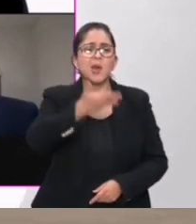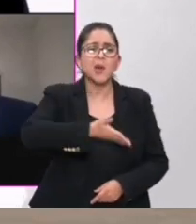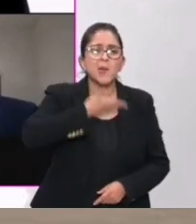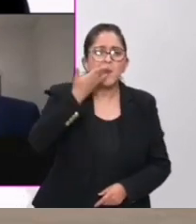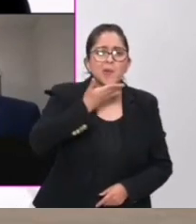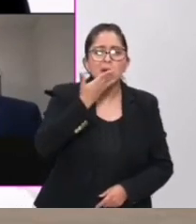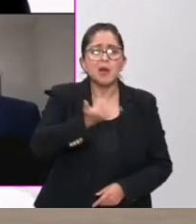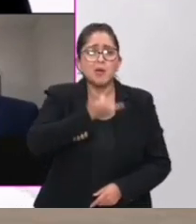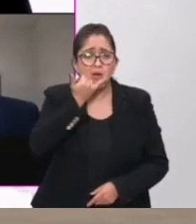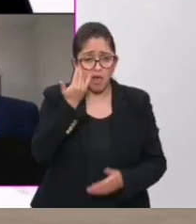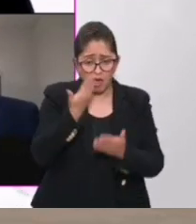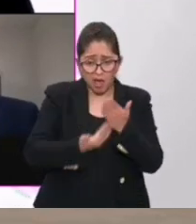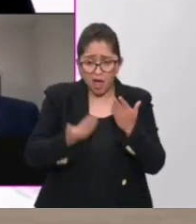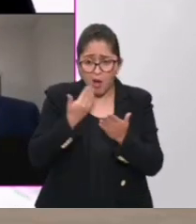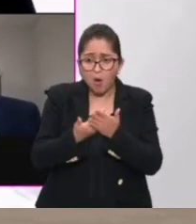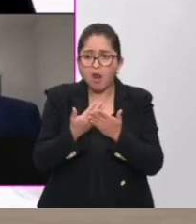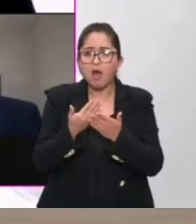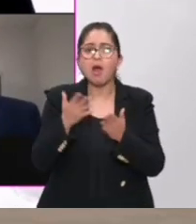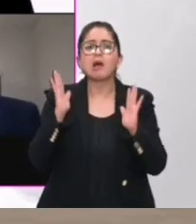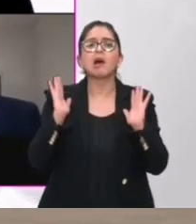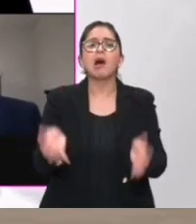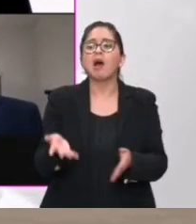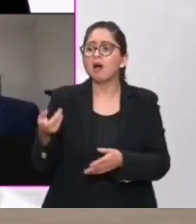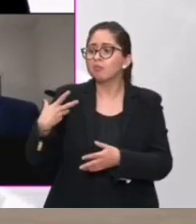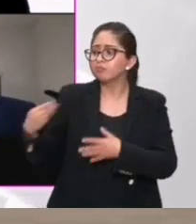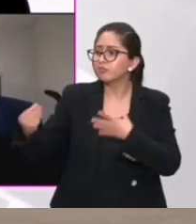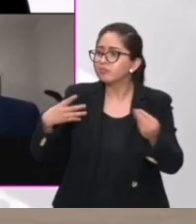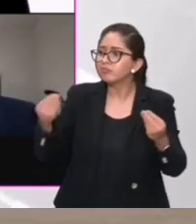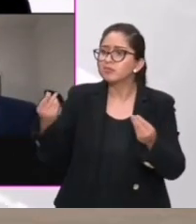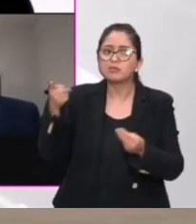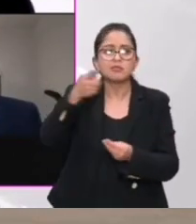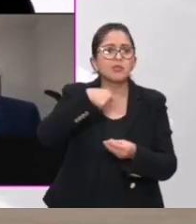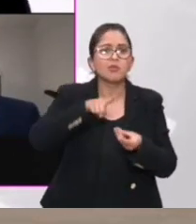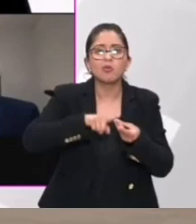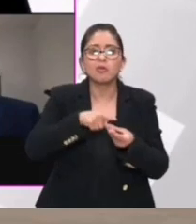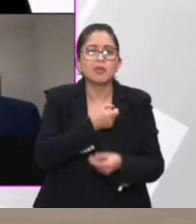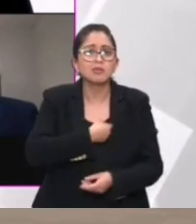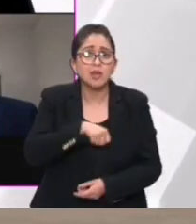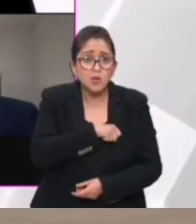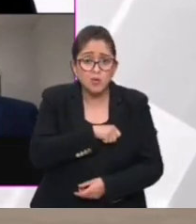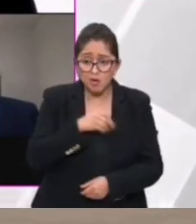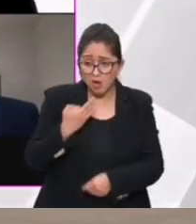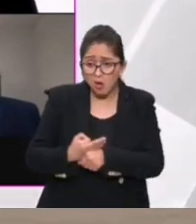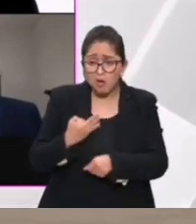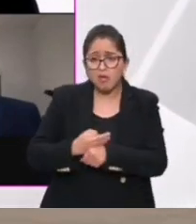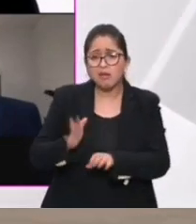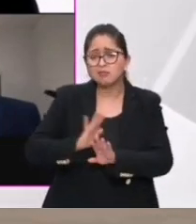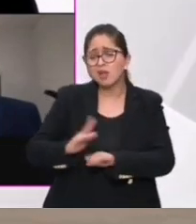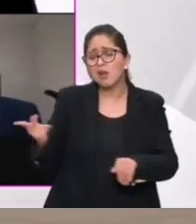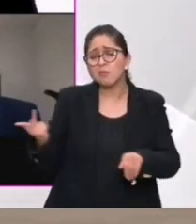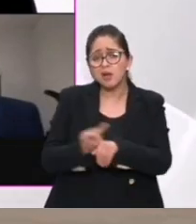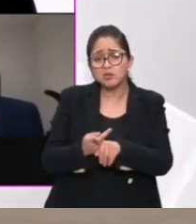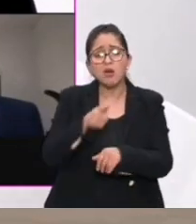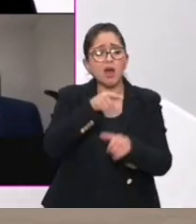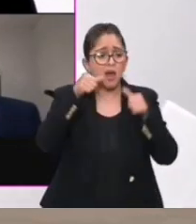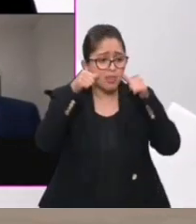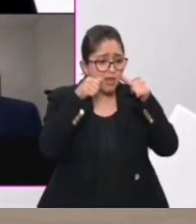esta crisis sanitaria nos evidenció. Y repito, el sistema tradicional ya está caduco. La atención pública y la